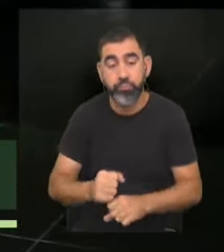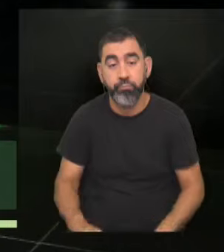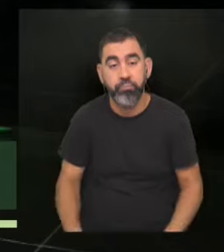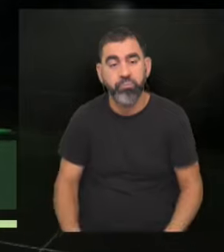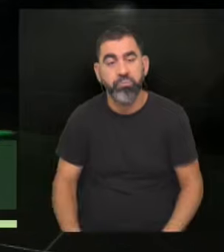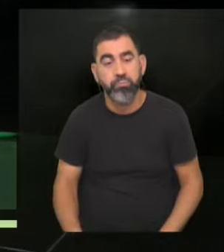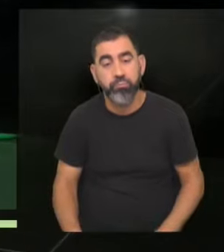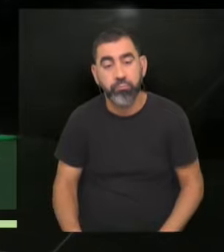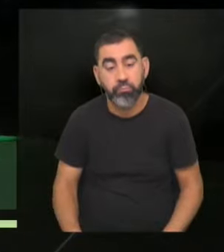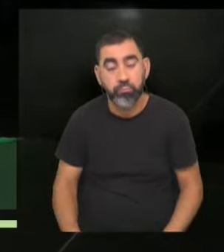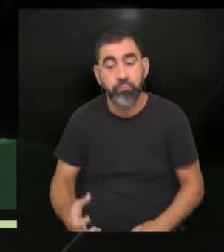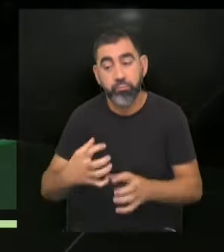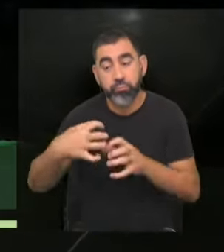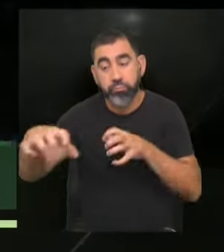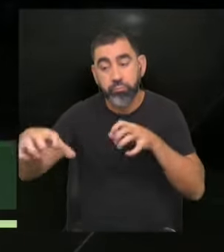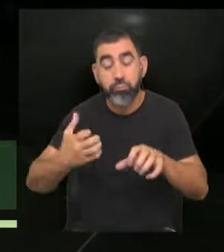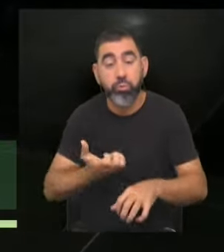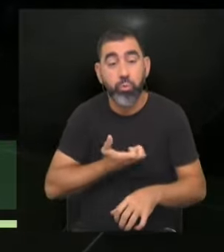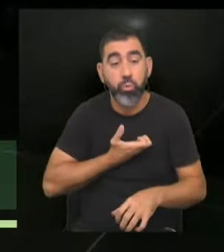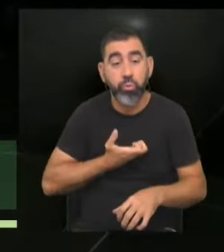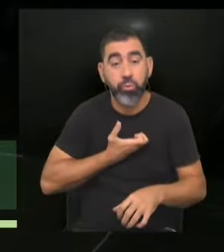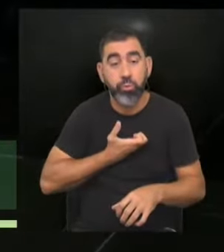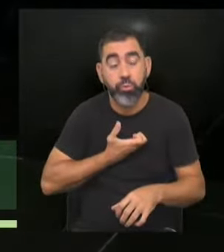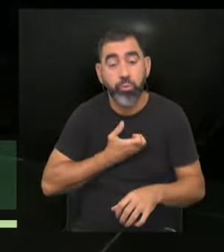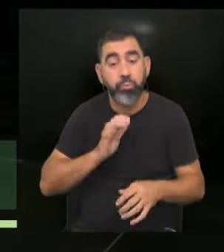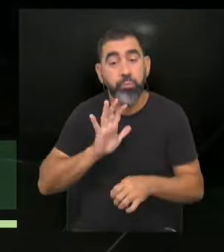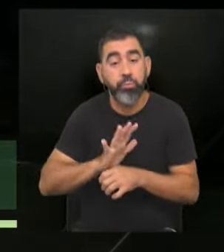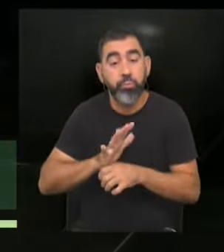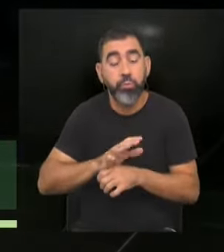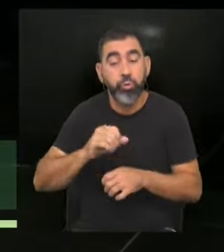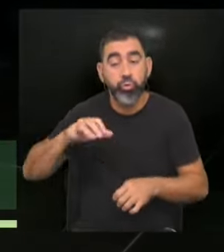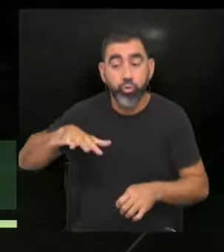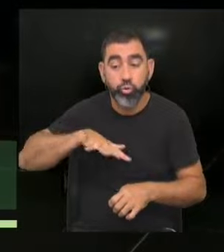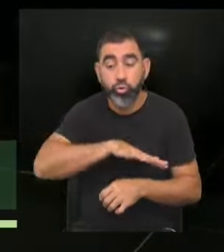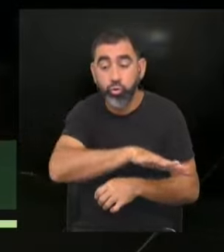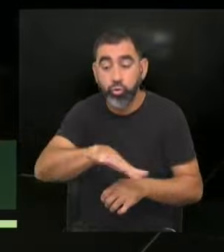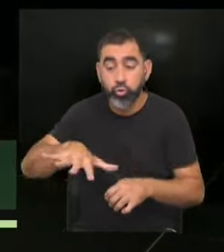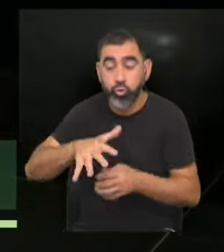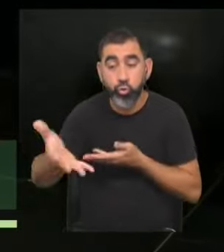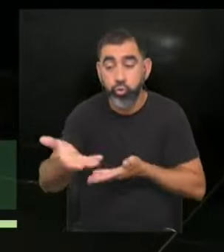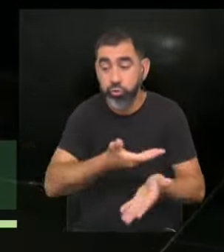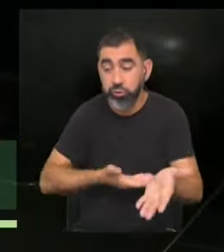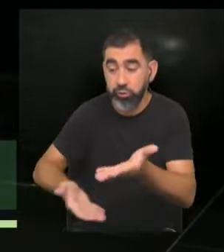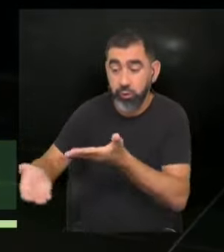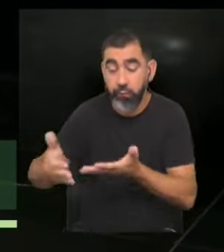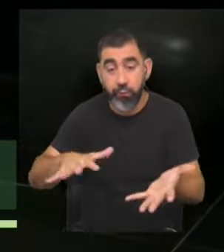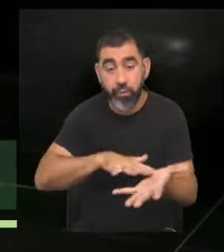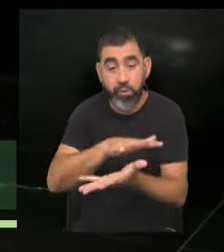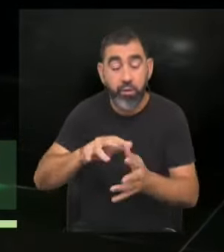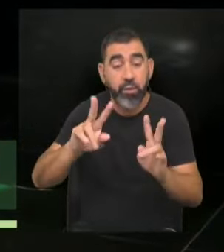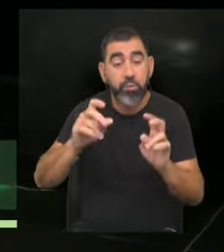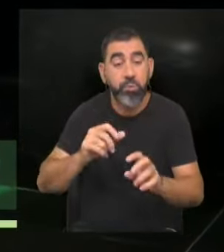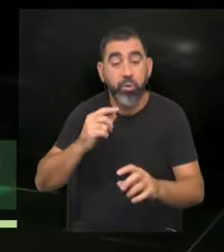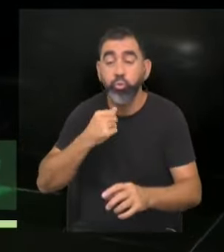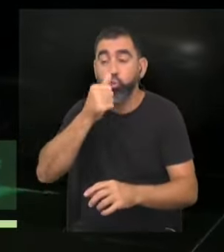que tenemos una gran segmentación de los homicidios que es una forma de sociabilidad que se ha instalado muy fuerte que tiene que ver con